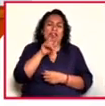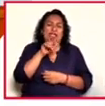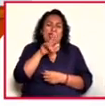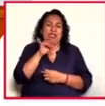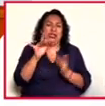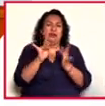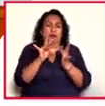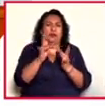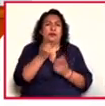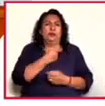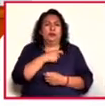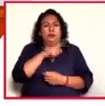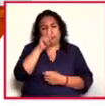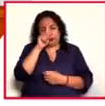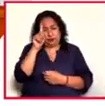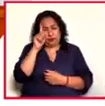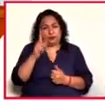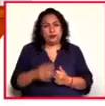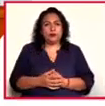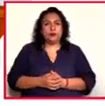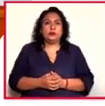corresponsal.